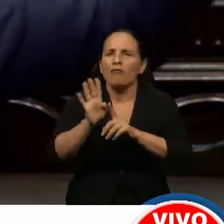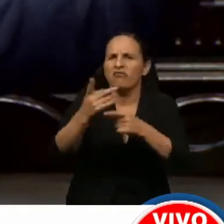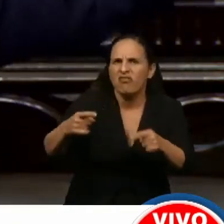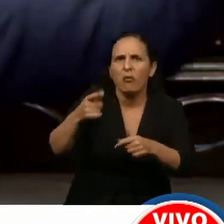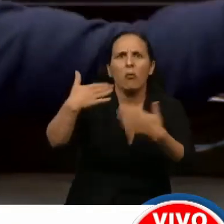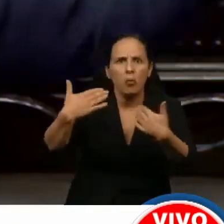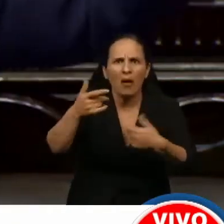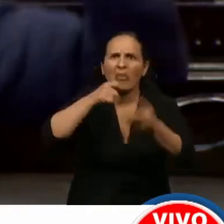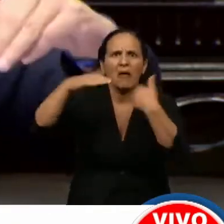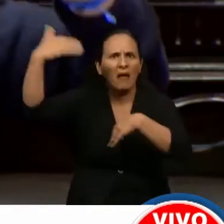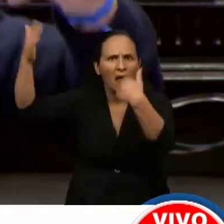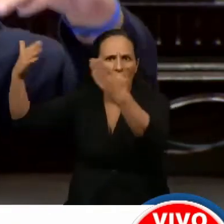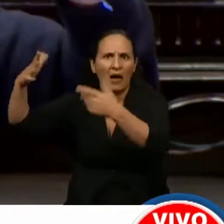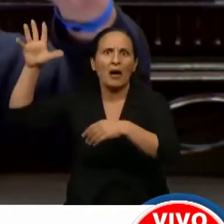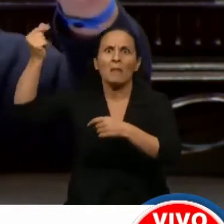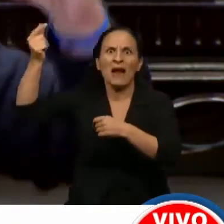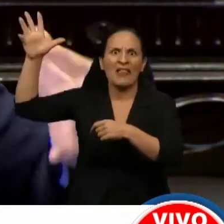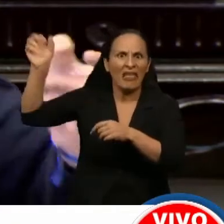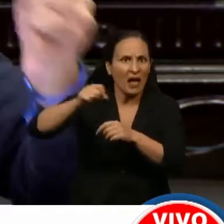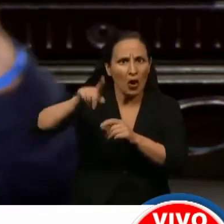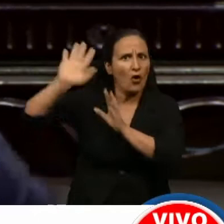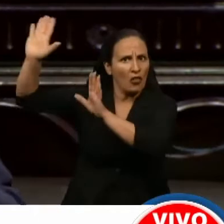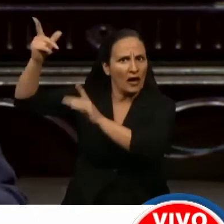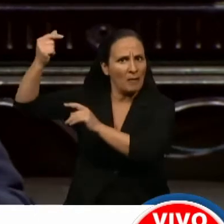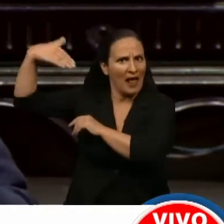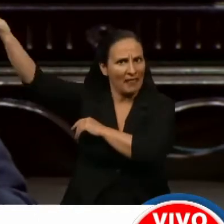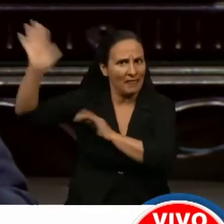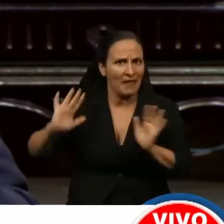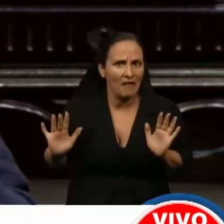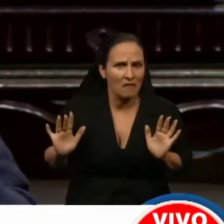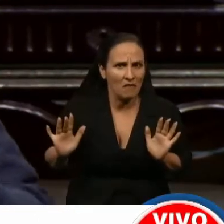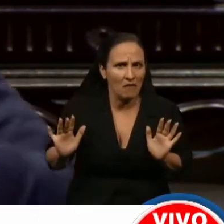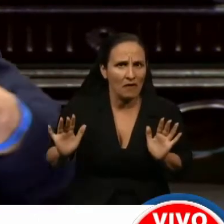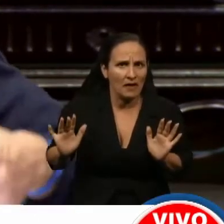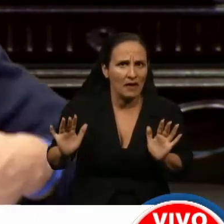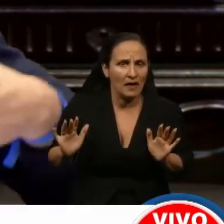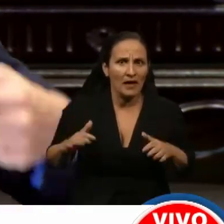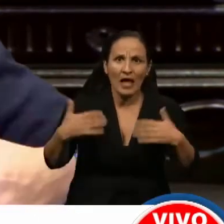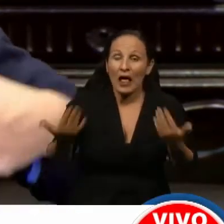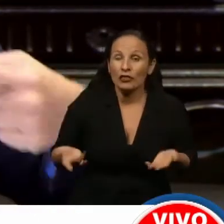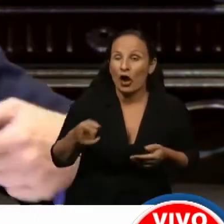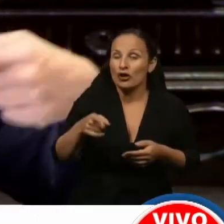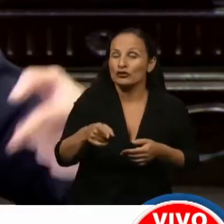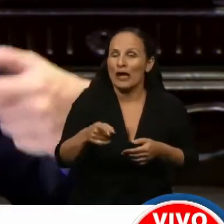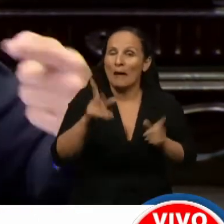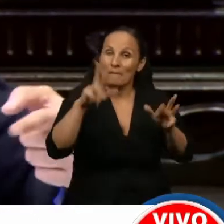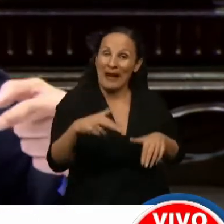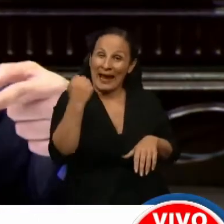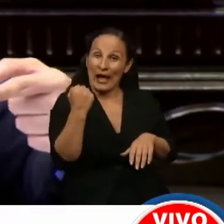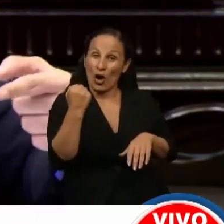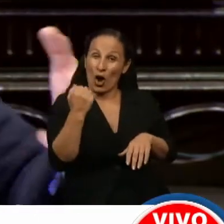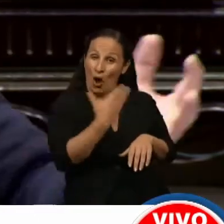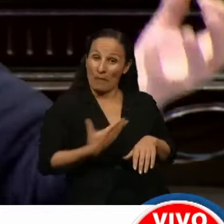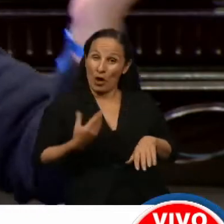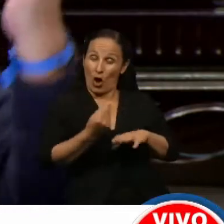sus exportaciones en el exterior, no traer el dinero a Argentina. Entonces, se entra a resentir el propio plan económico del